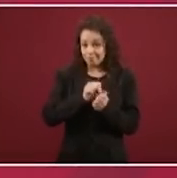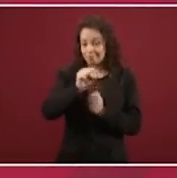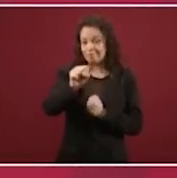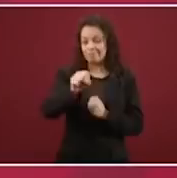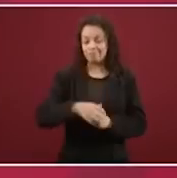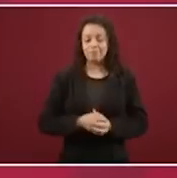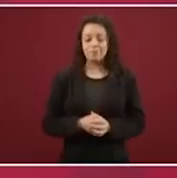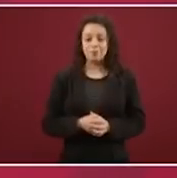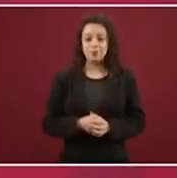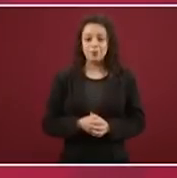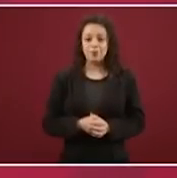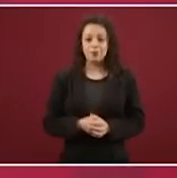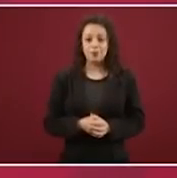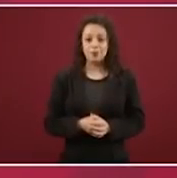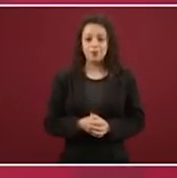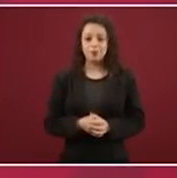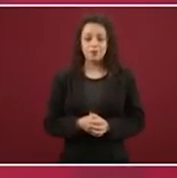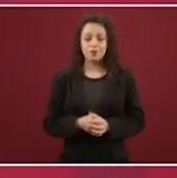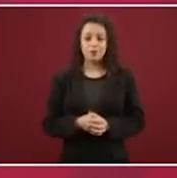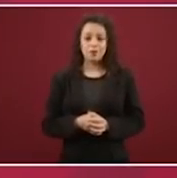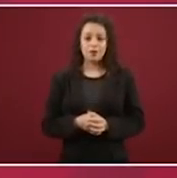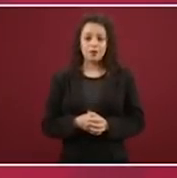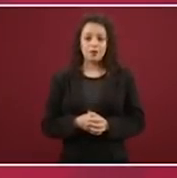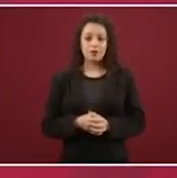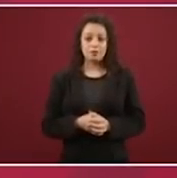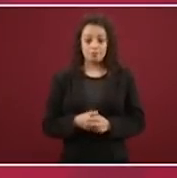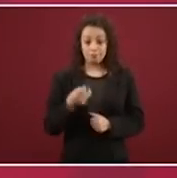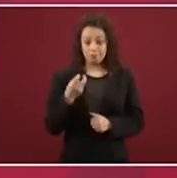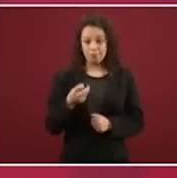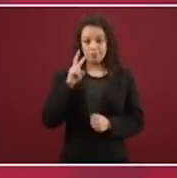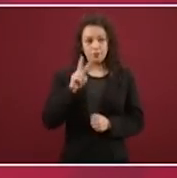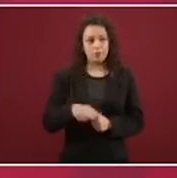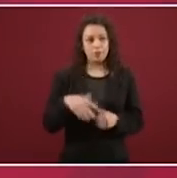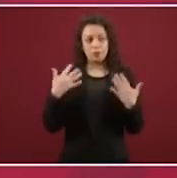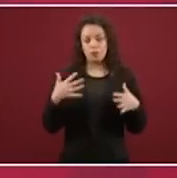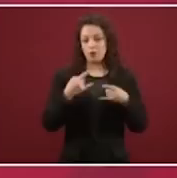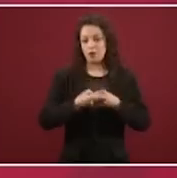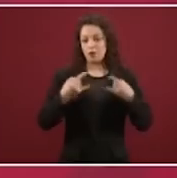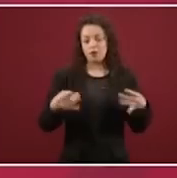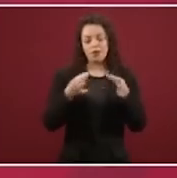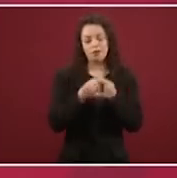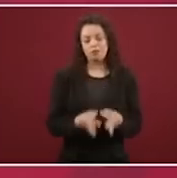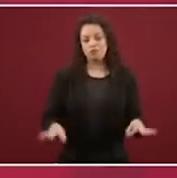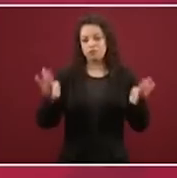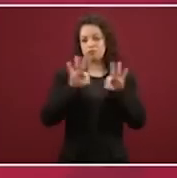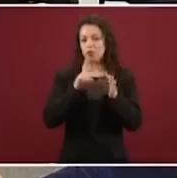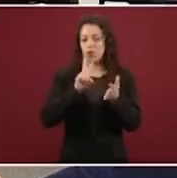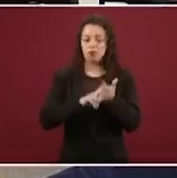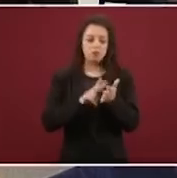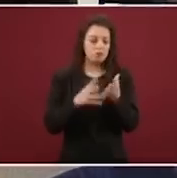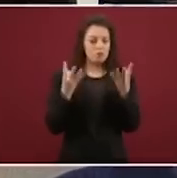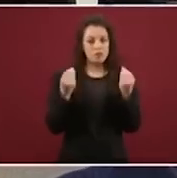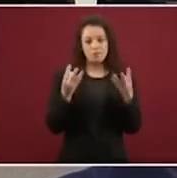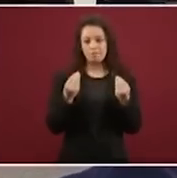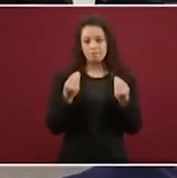Para nosotros es un hecho histórico de gran relevancia. Por eso